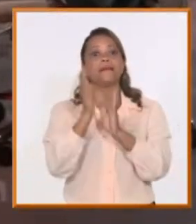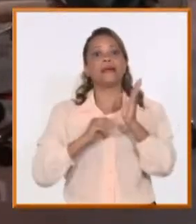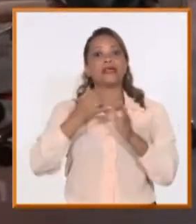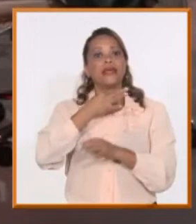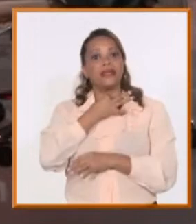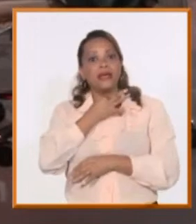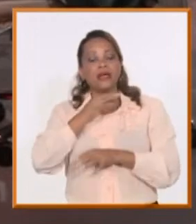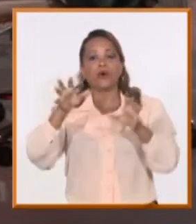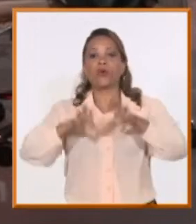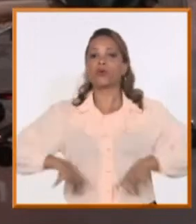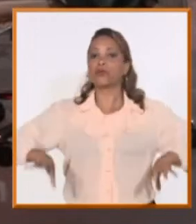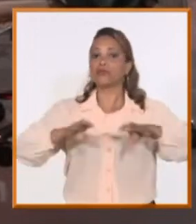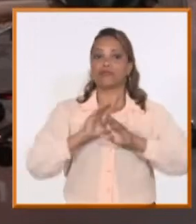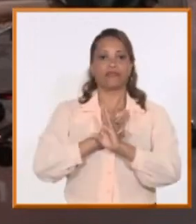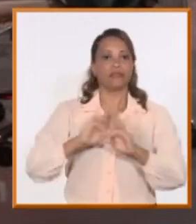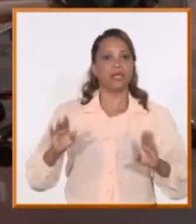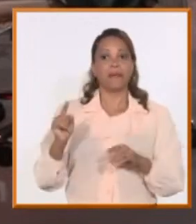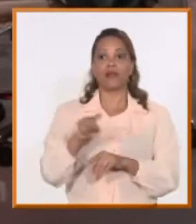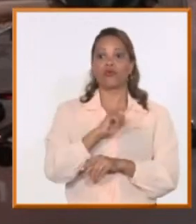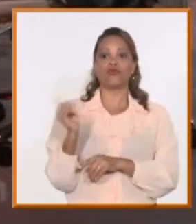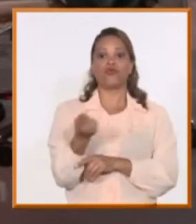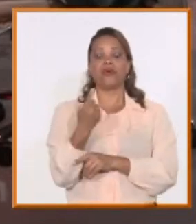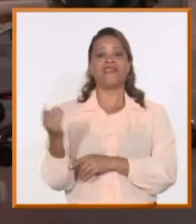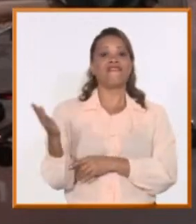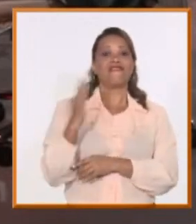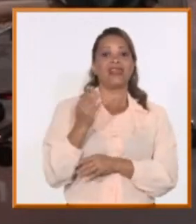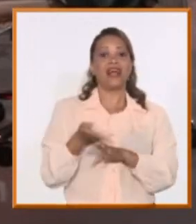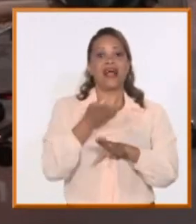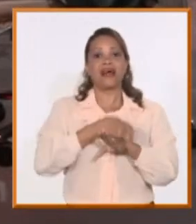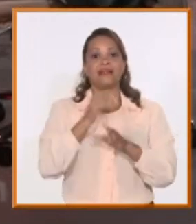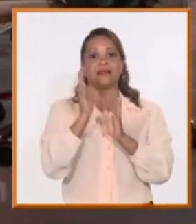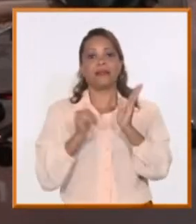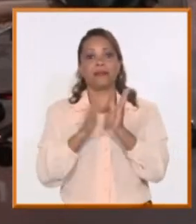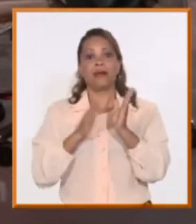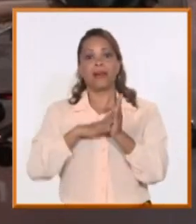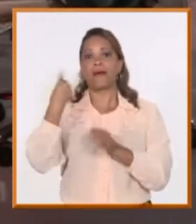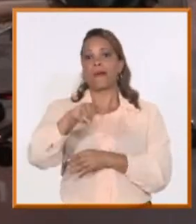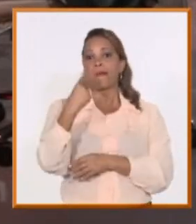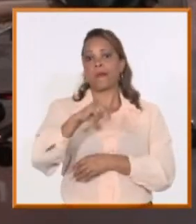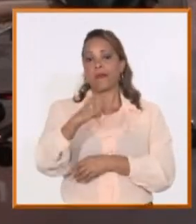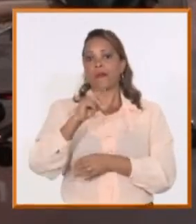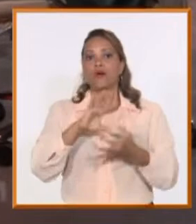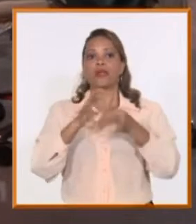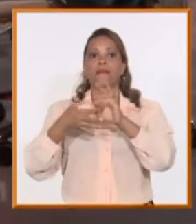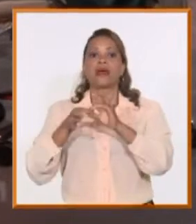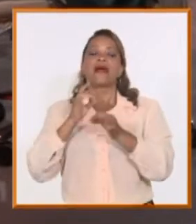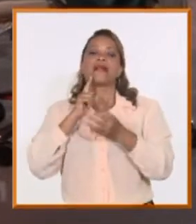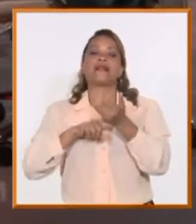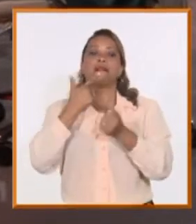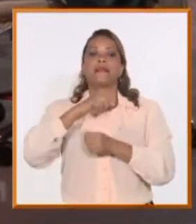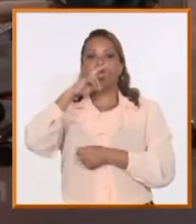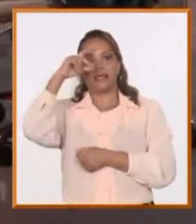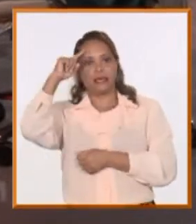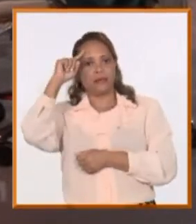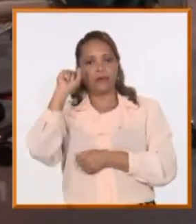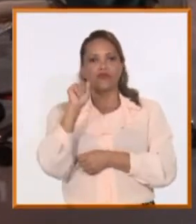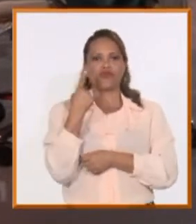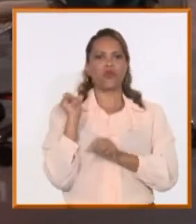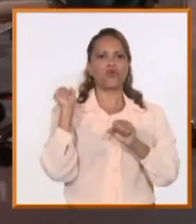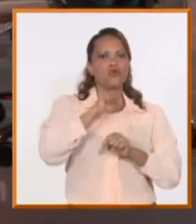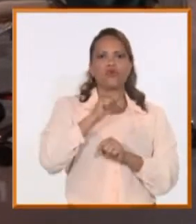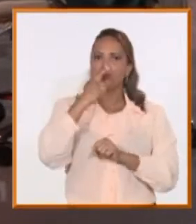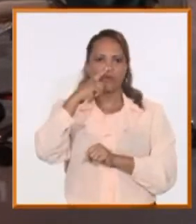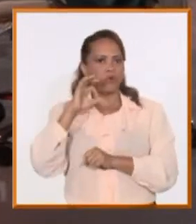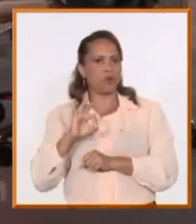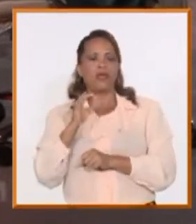las condiciones creadas para que vengan ustedes 2 o 3 meses aquí a entrenar aquí hasta la Olimpiada de París, pero no solamente judo, en varios deportes también. O